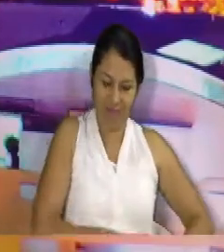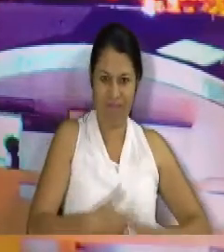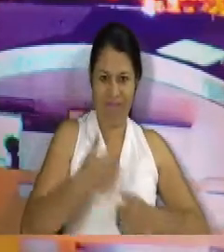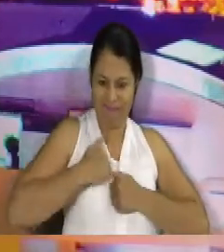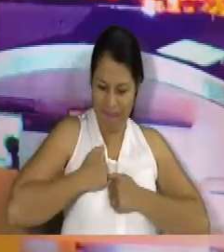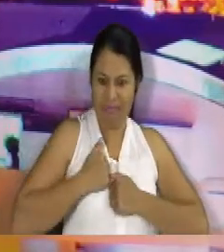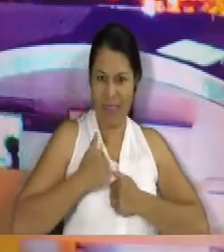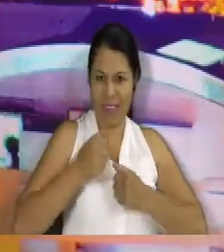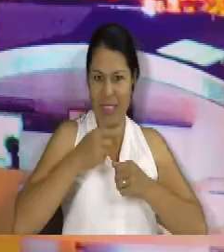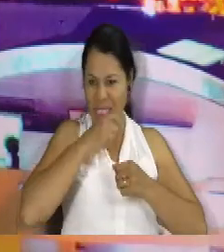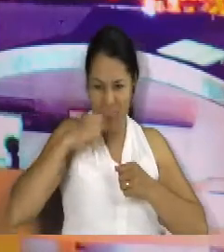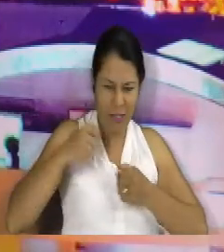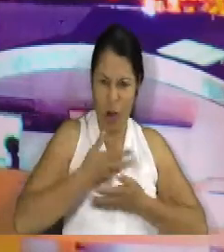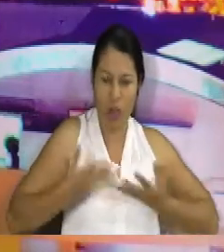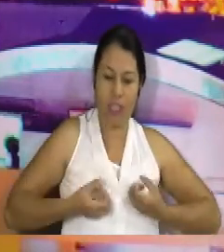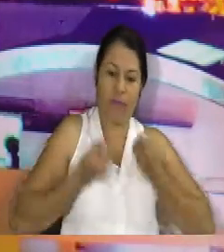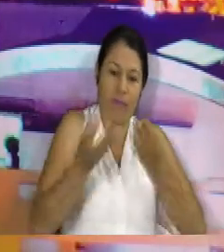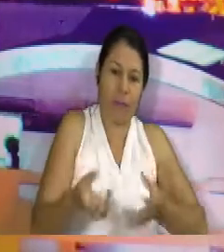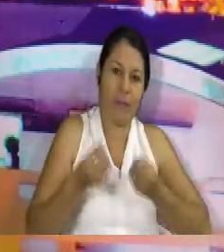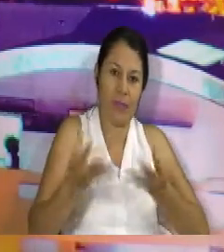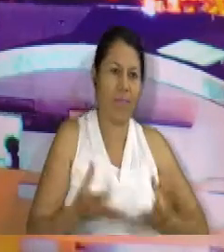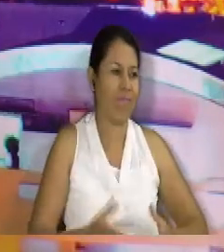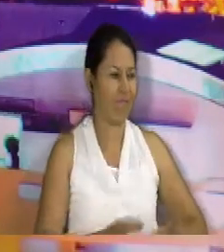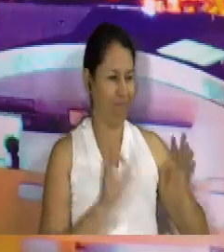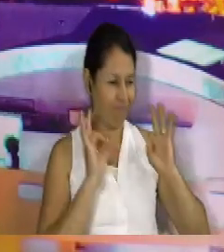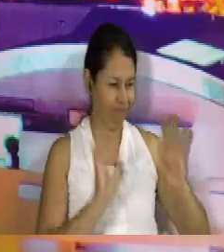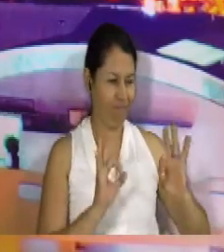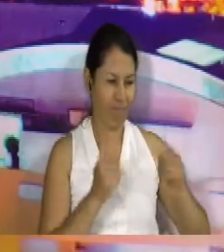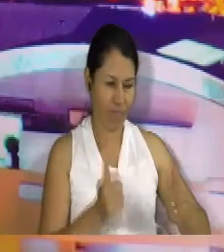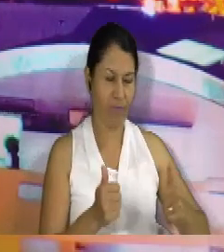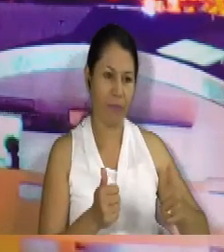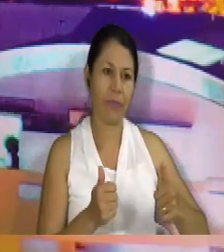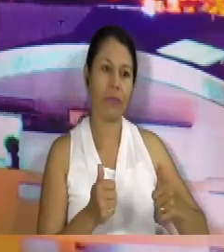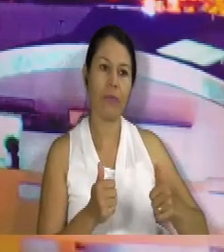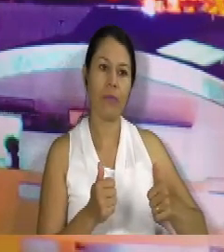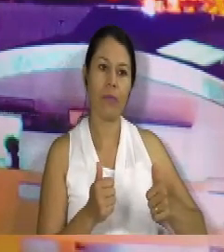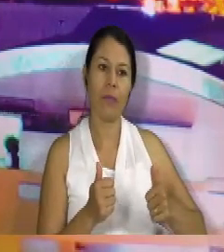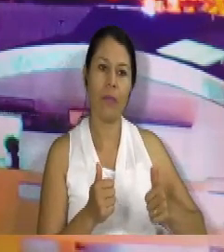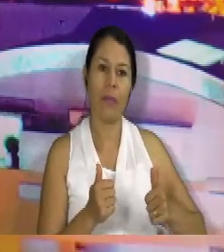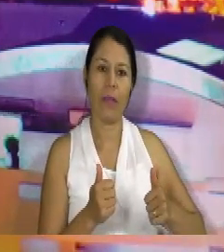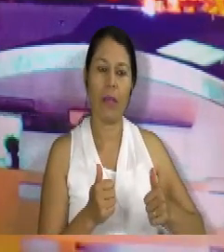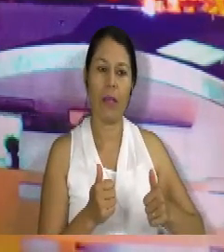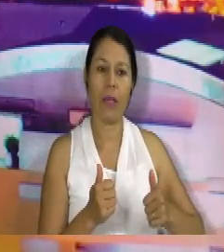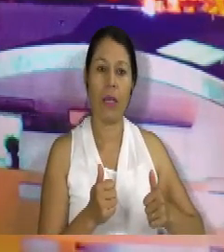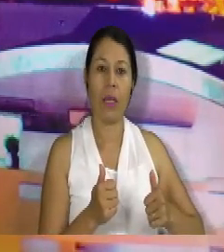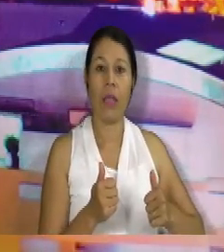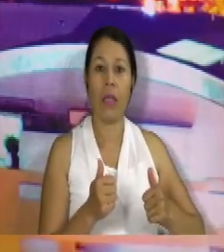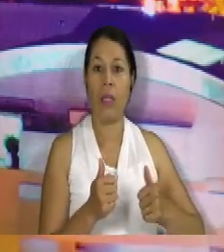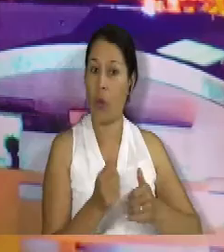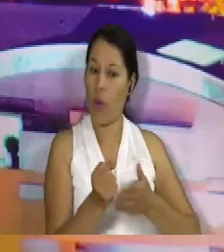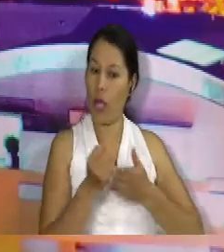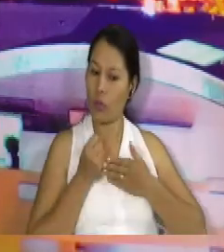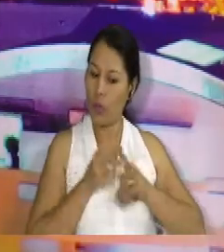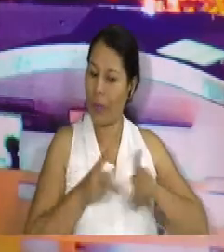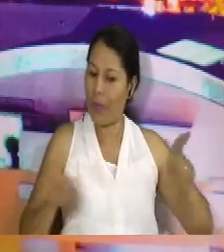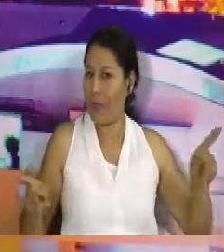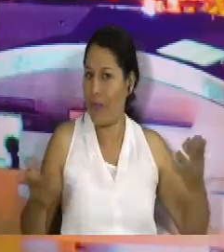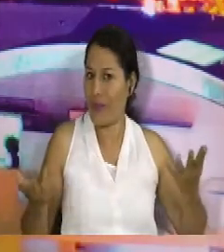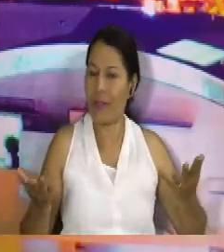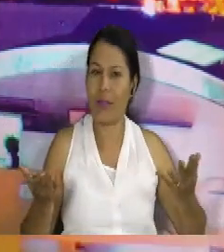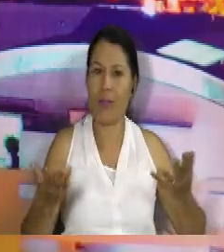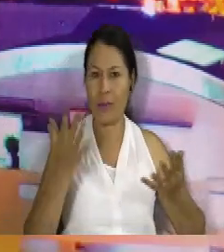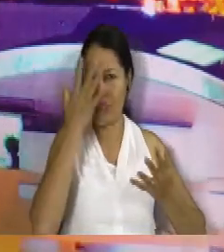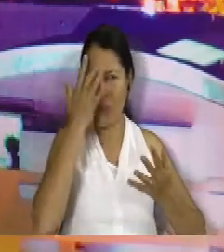la sociedad civil, hay que decirlo de esa manera, las organizaciones sociales, porque este conflicto que lleva